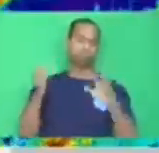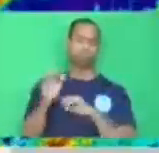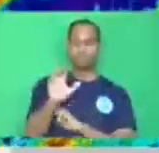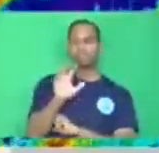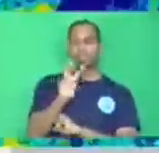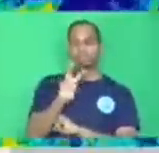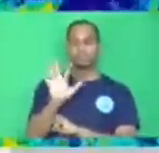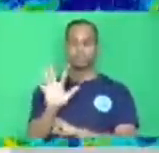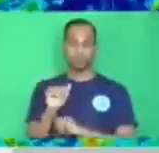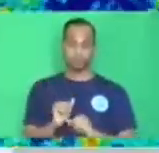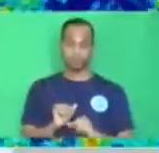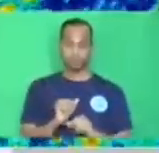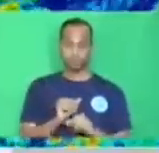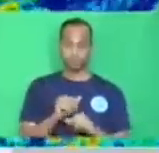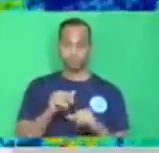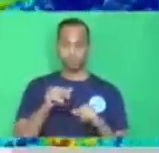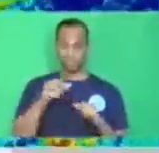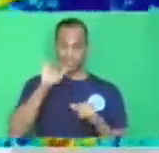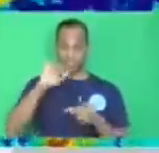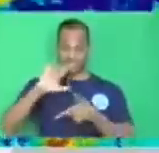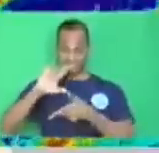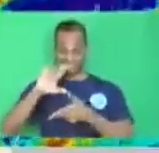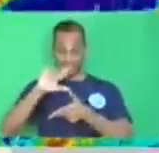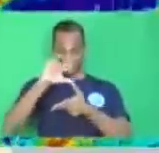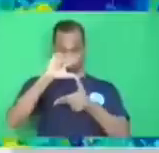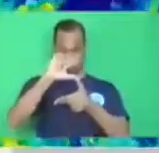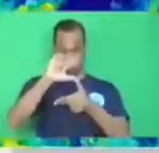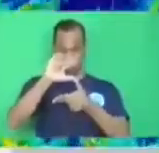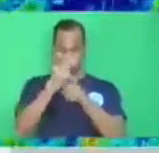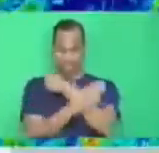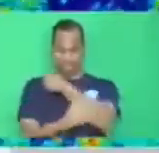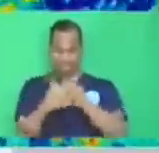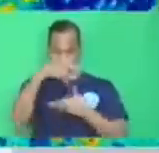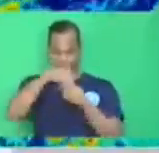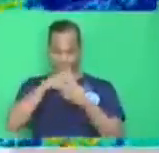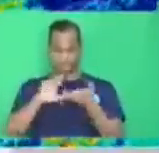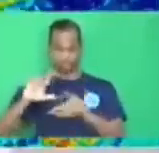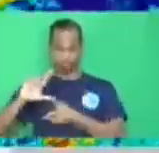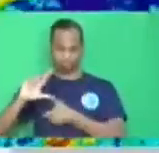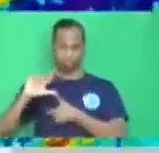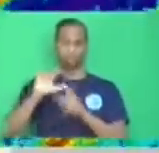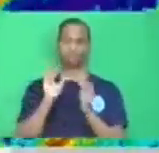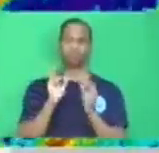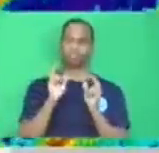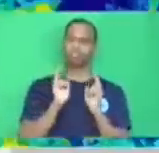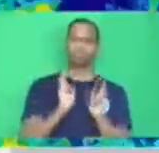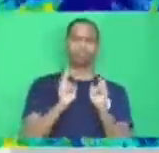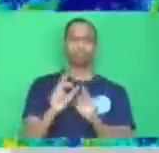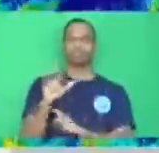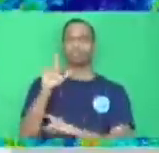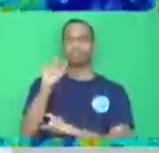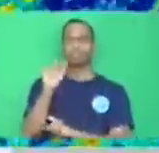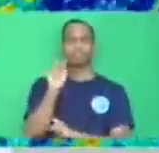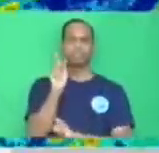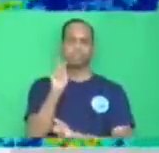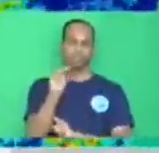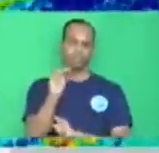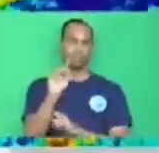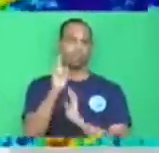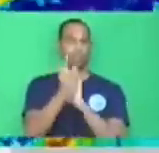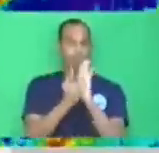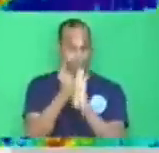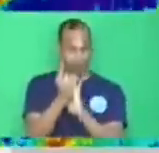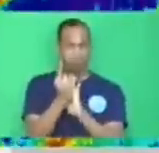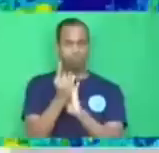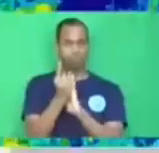Franklin, cuando estaba dentro del territorio nacional, se desplazó rápidamente a unos 20 kilómetros por hora. A